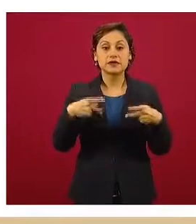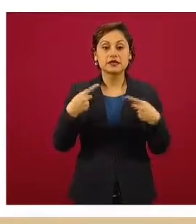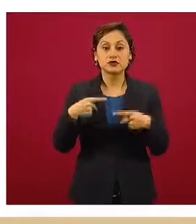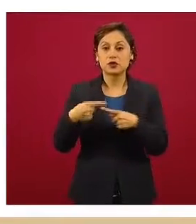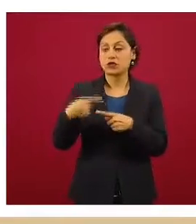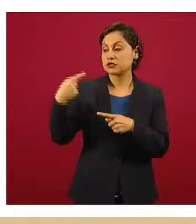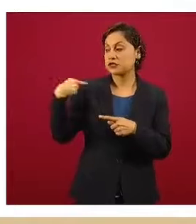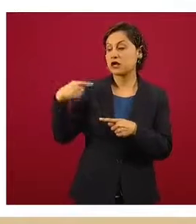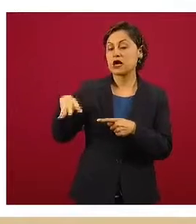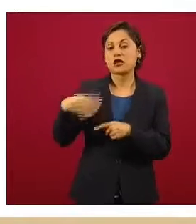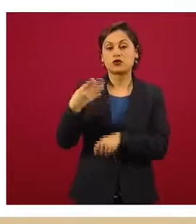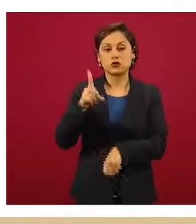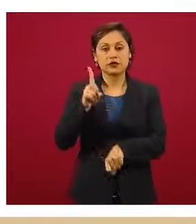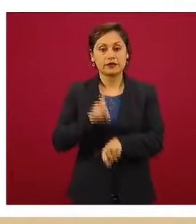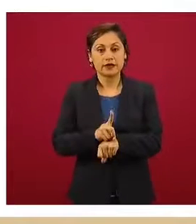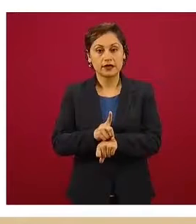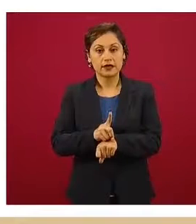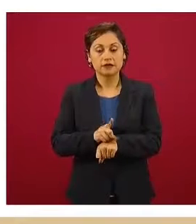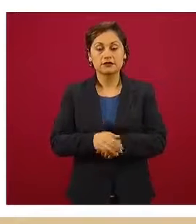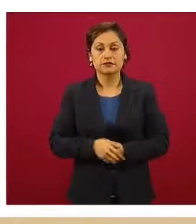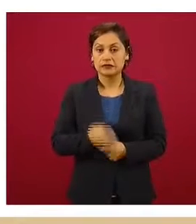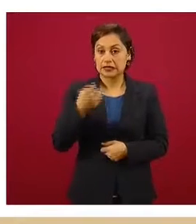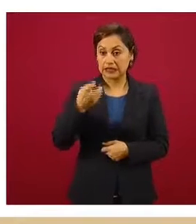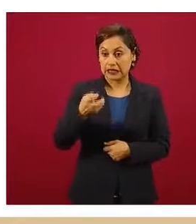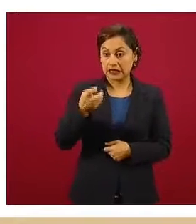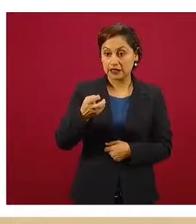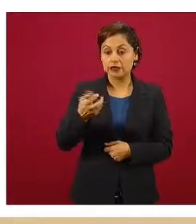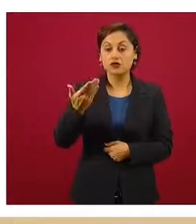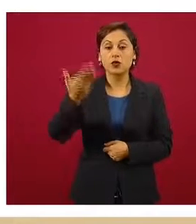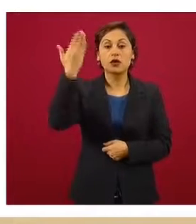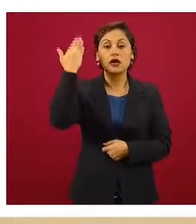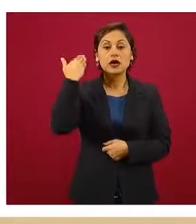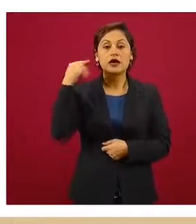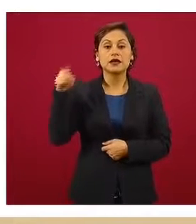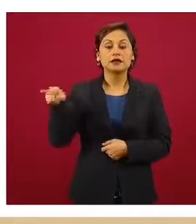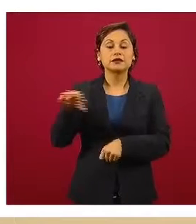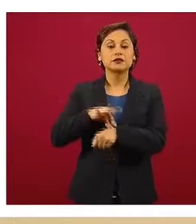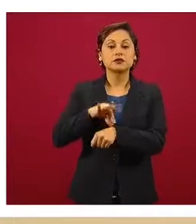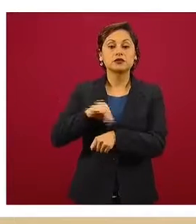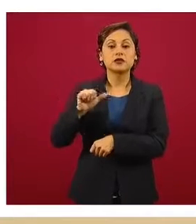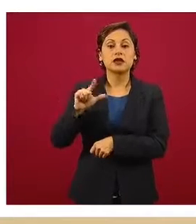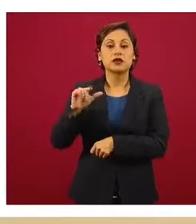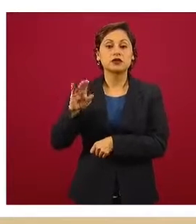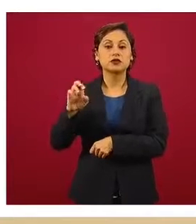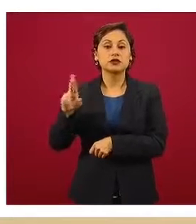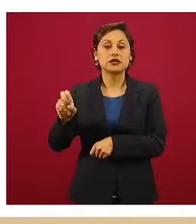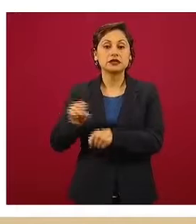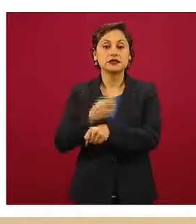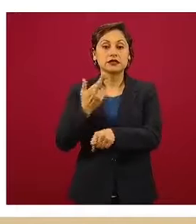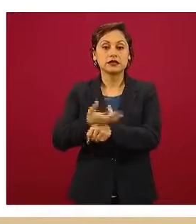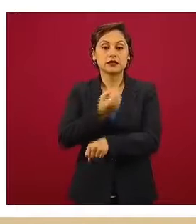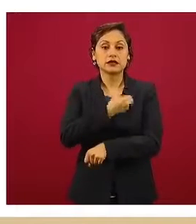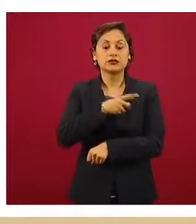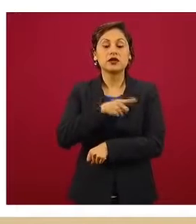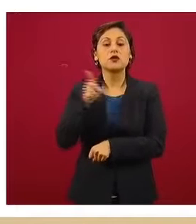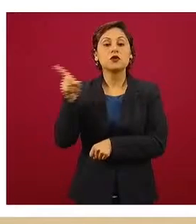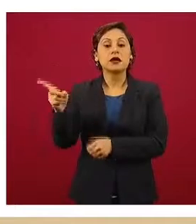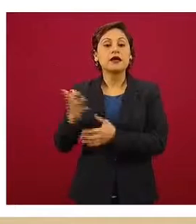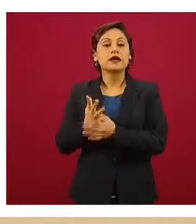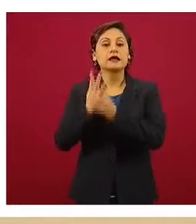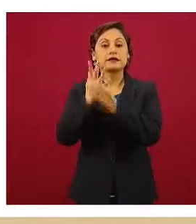los últimos 14 días. Este es uno de los signos que mencionaba ya el doctor Alcocer, secretario de Salud, donde se empieza a